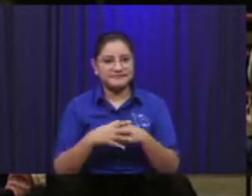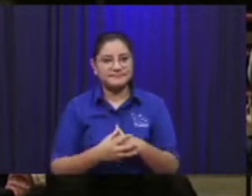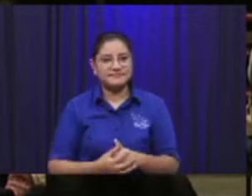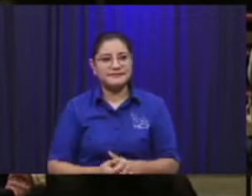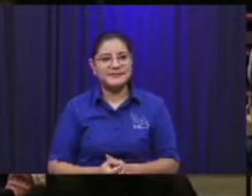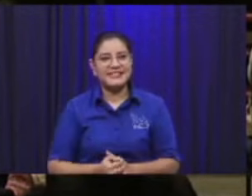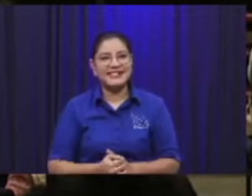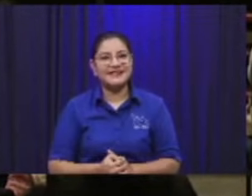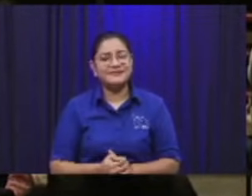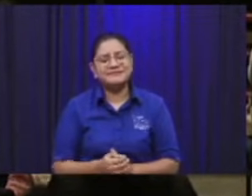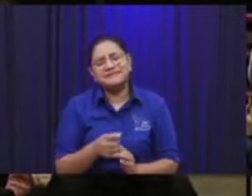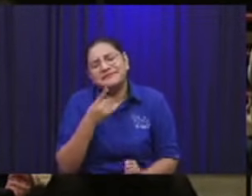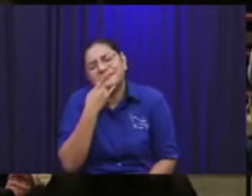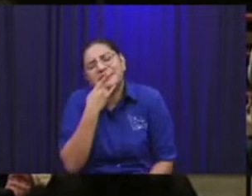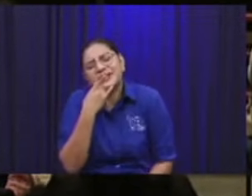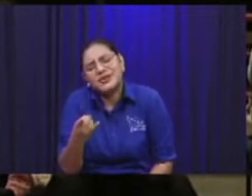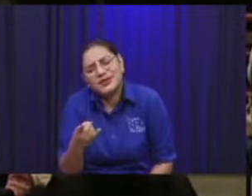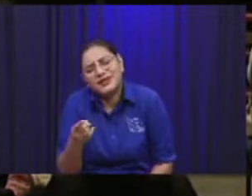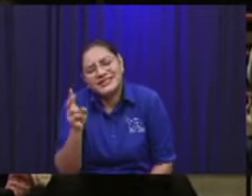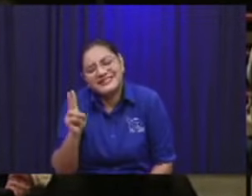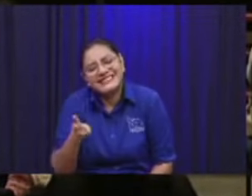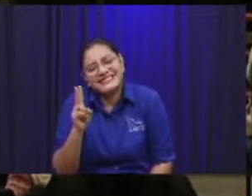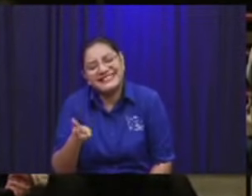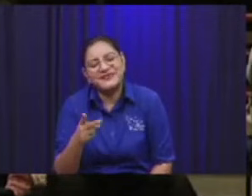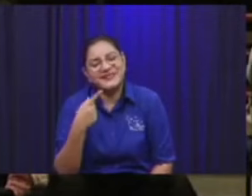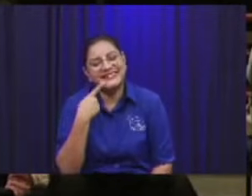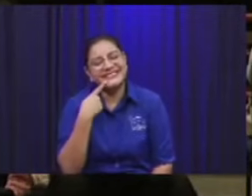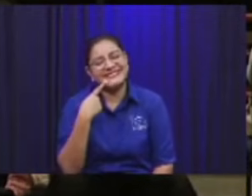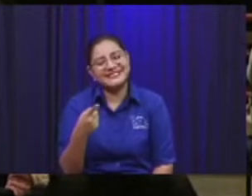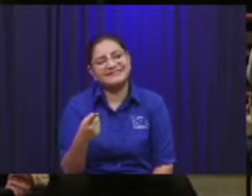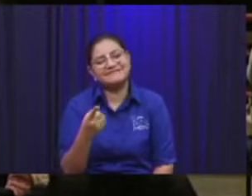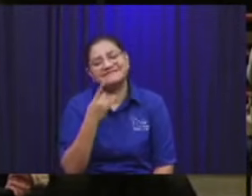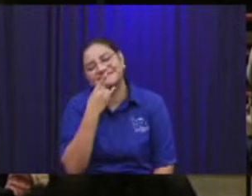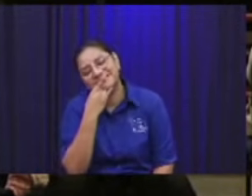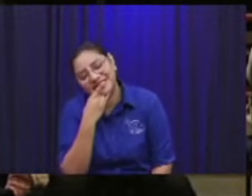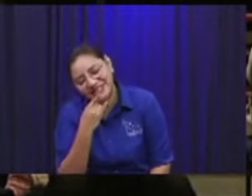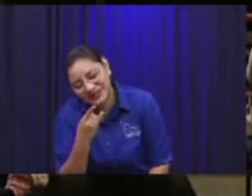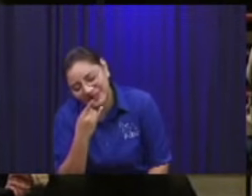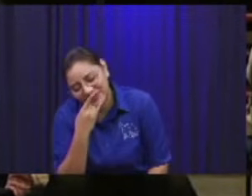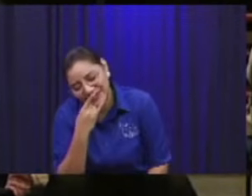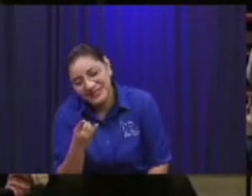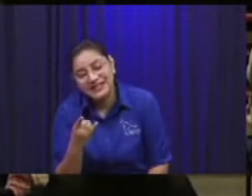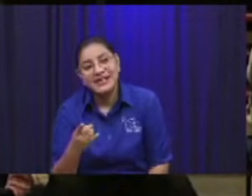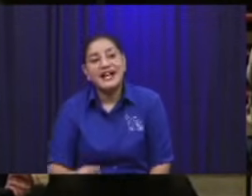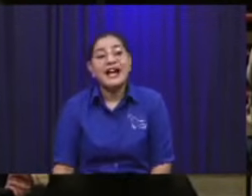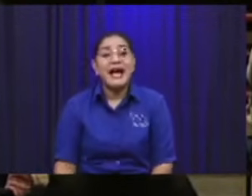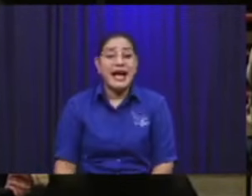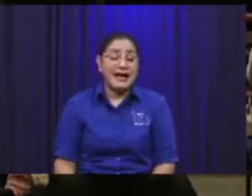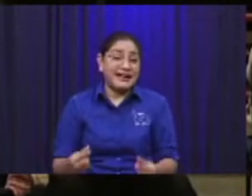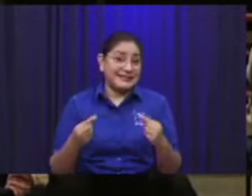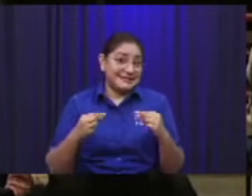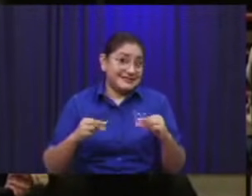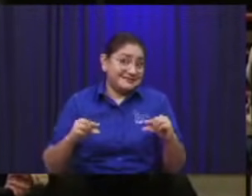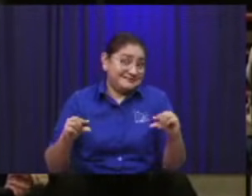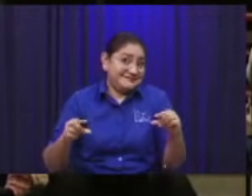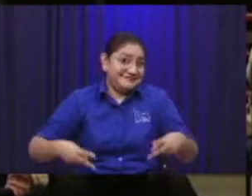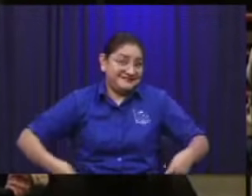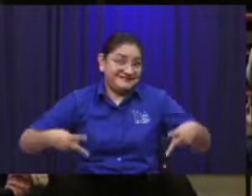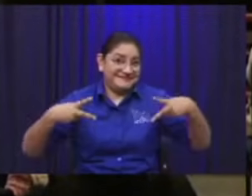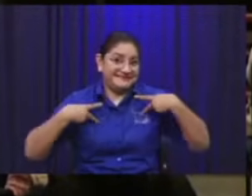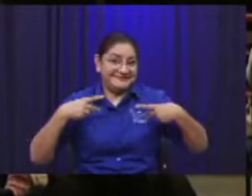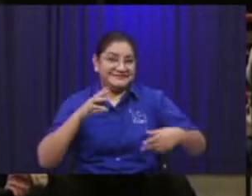siempre le digo así va este siempre me dice así hermano sergio pero mientras hay vida de esperanza hambre